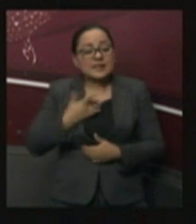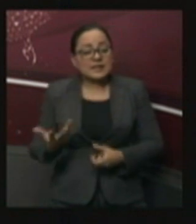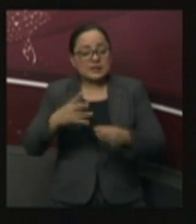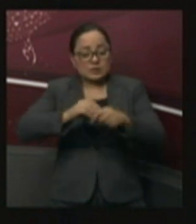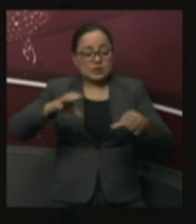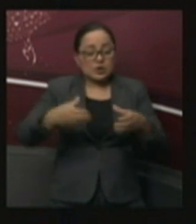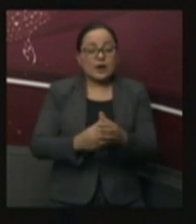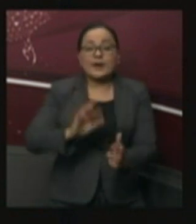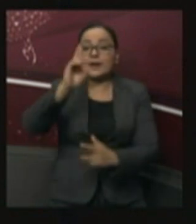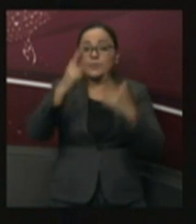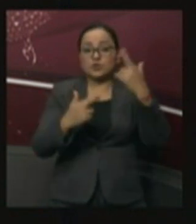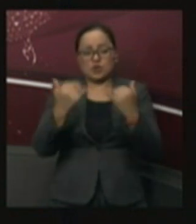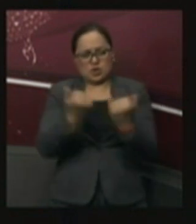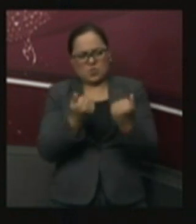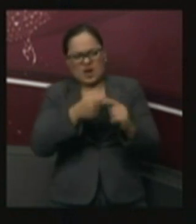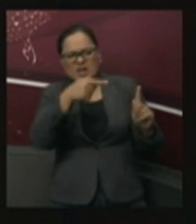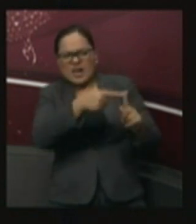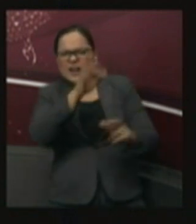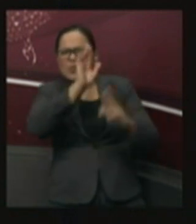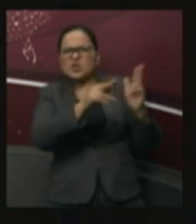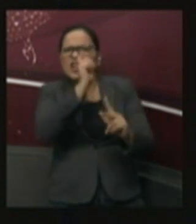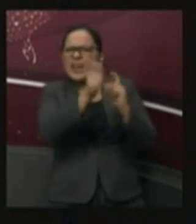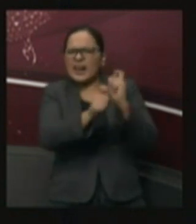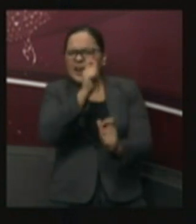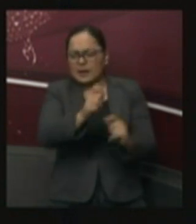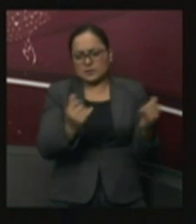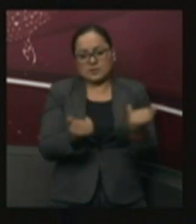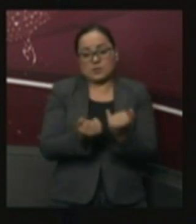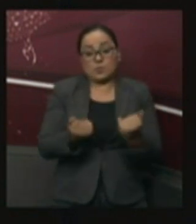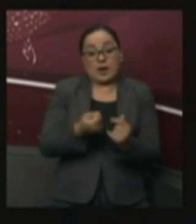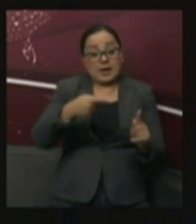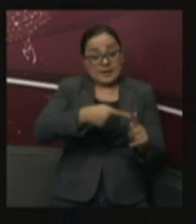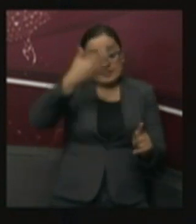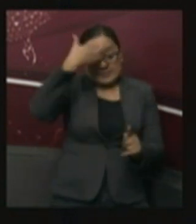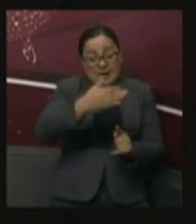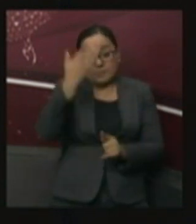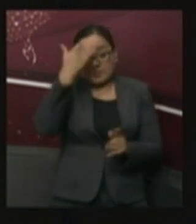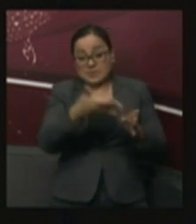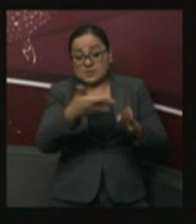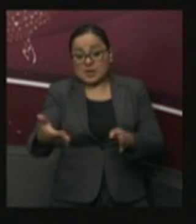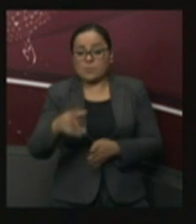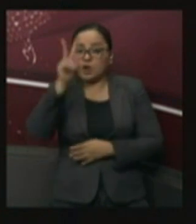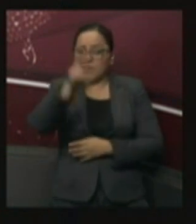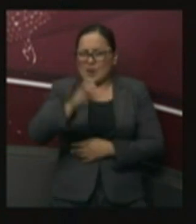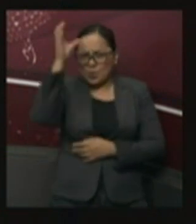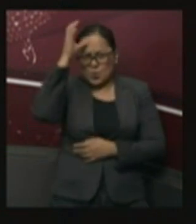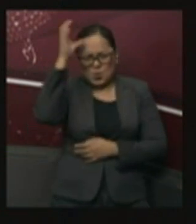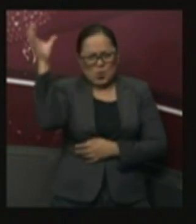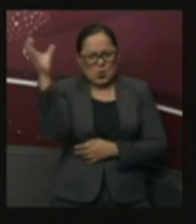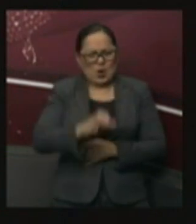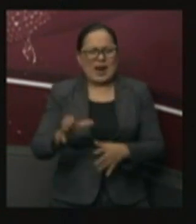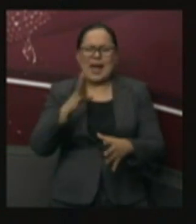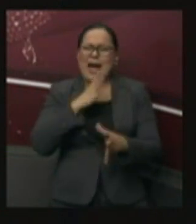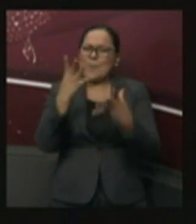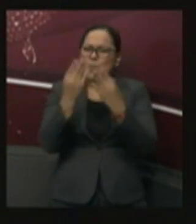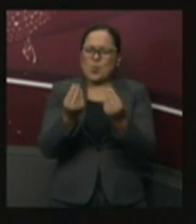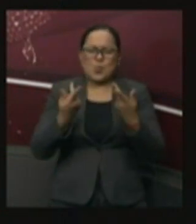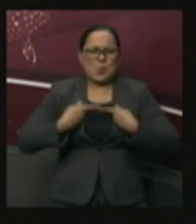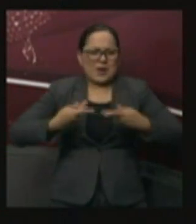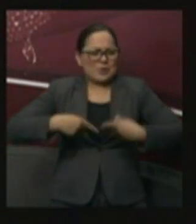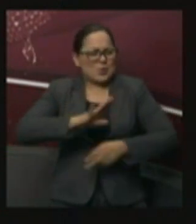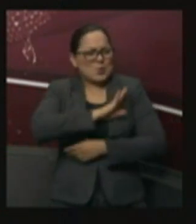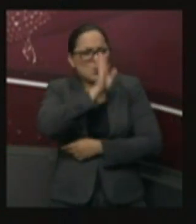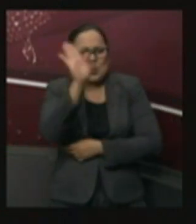pero también la criticaban. Sabían que había sido un episodio sumamente cruento, que había derramado una enorme cantidad de